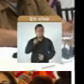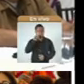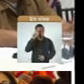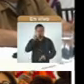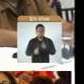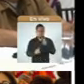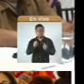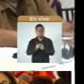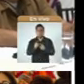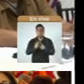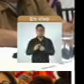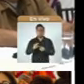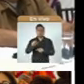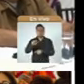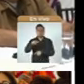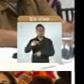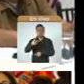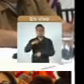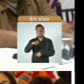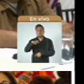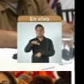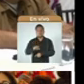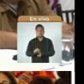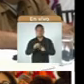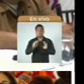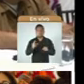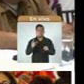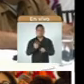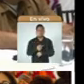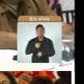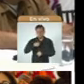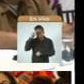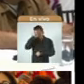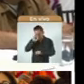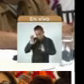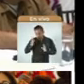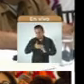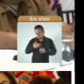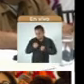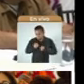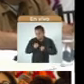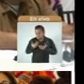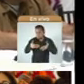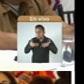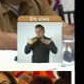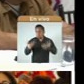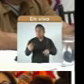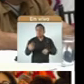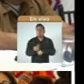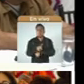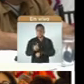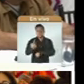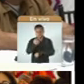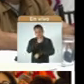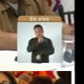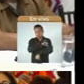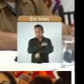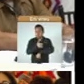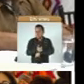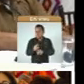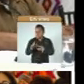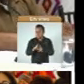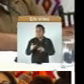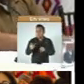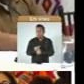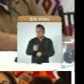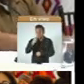con la cineasta Ángeles ya lo que pasó allá también nosotros tenemos nuestra opinión ya se la comentamos Qué ocurrió en el auditorio y Y qué nos